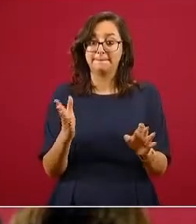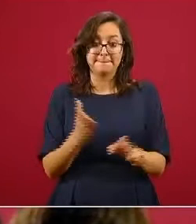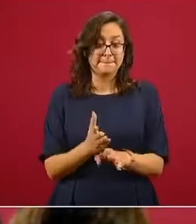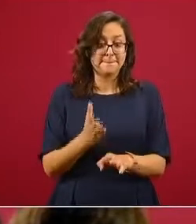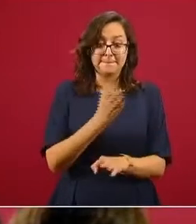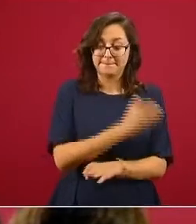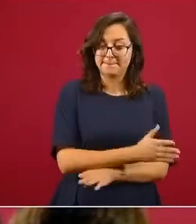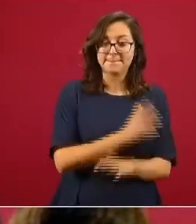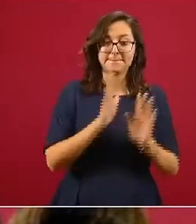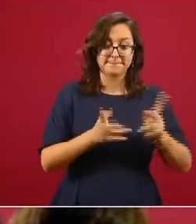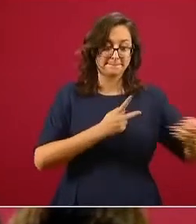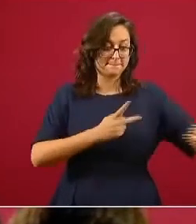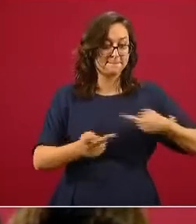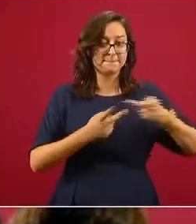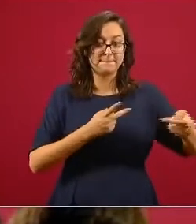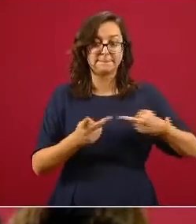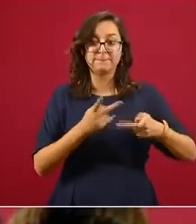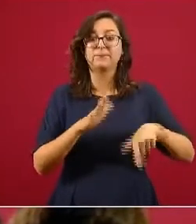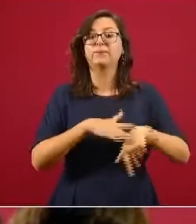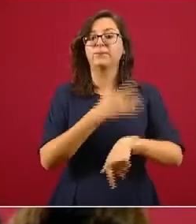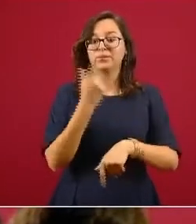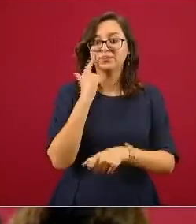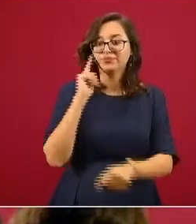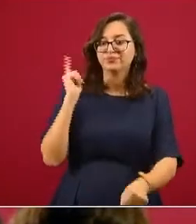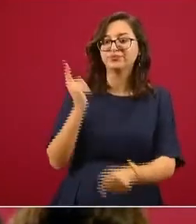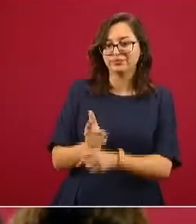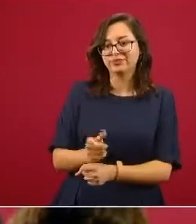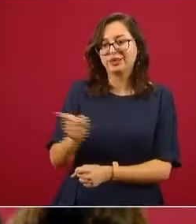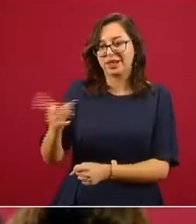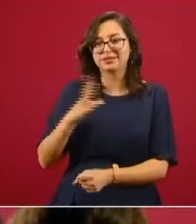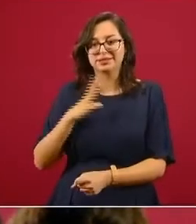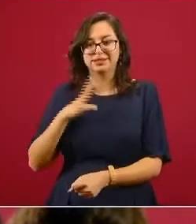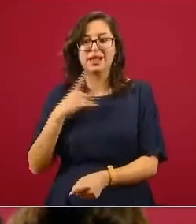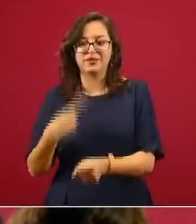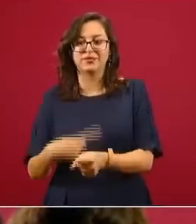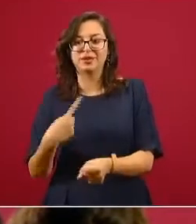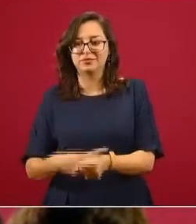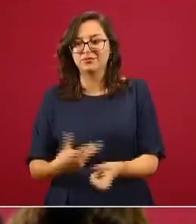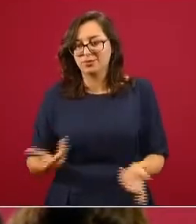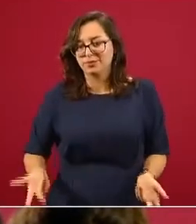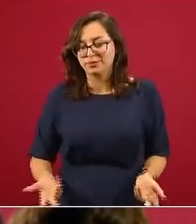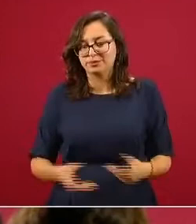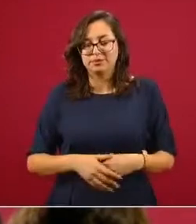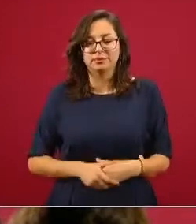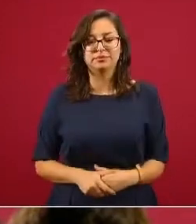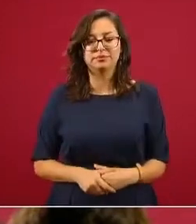primer caso, porque fue la manera en que encontramos también los primeros casos.